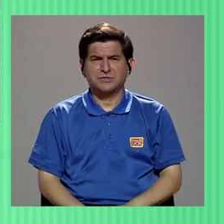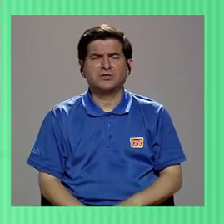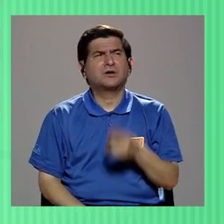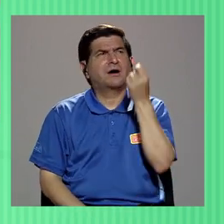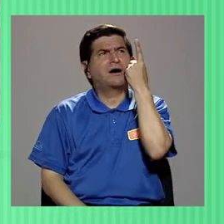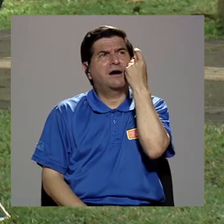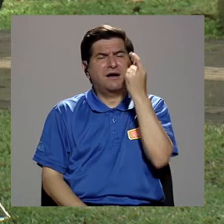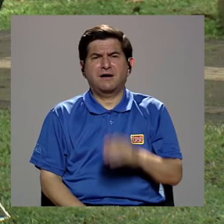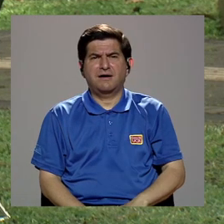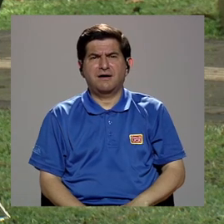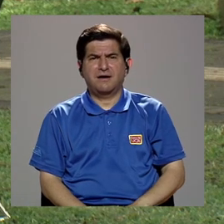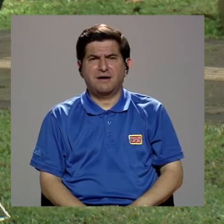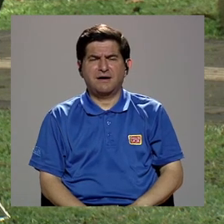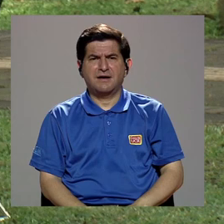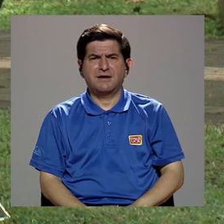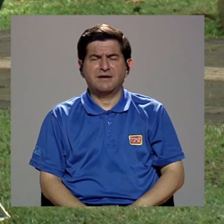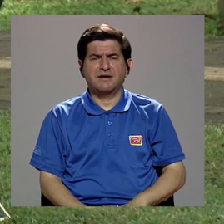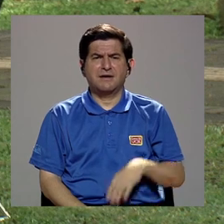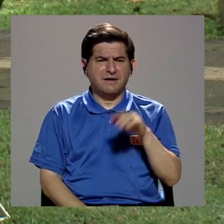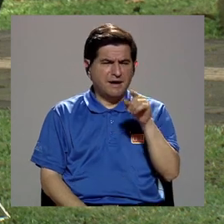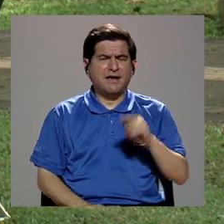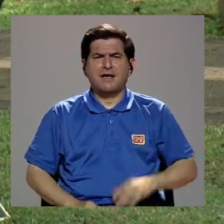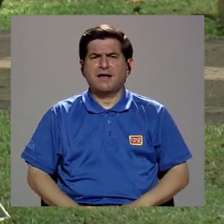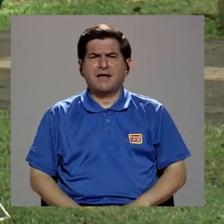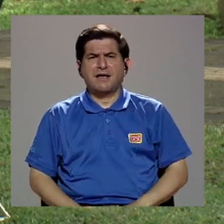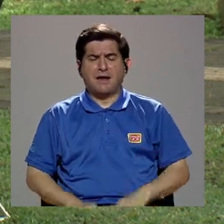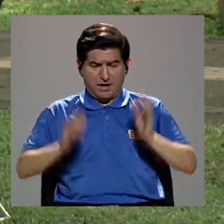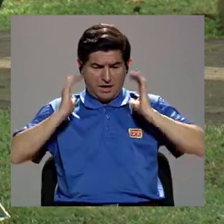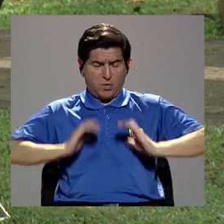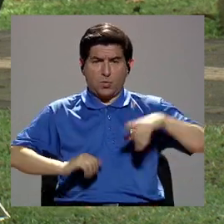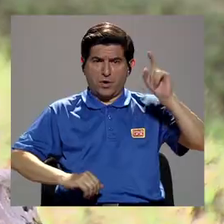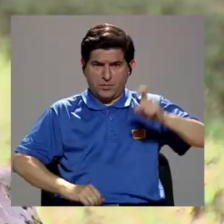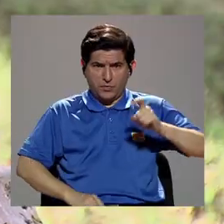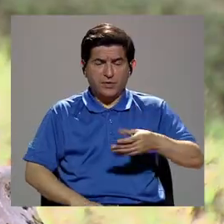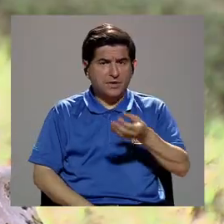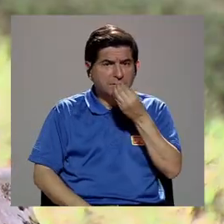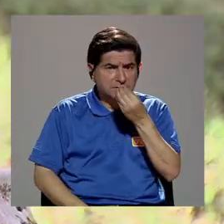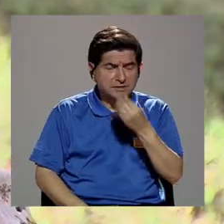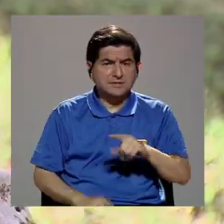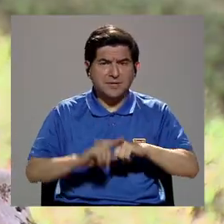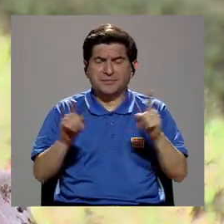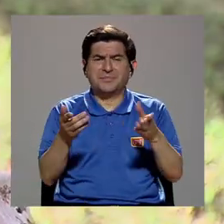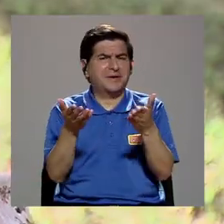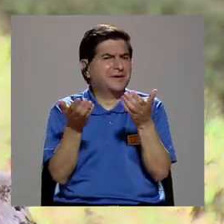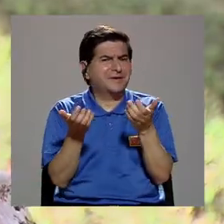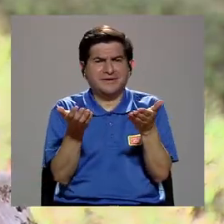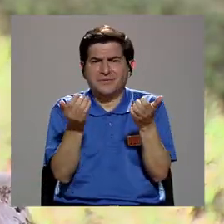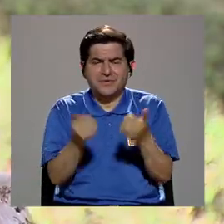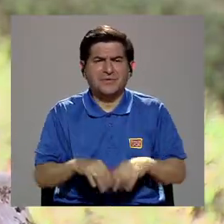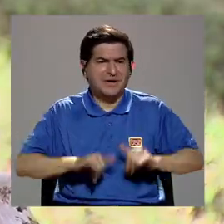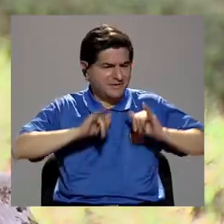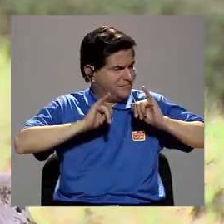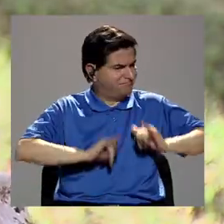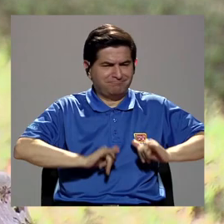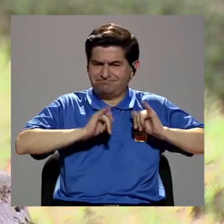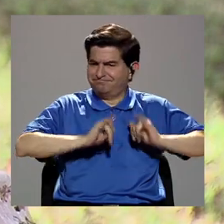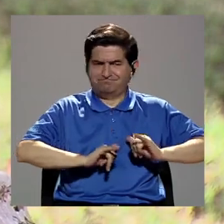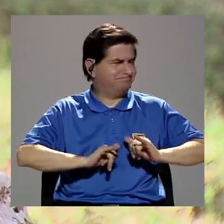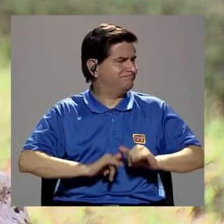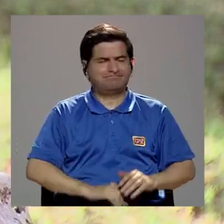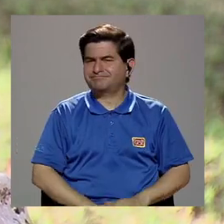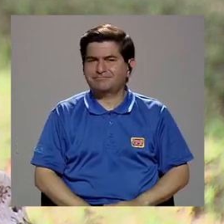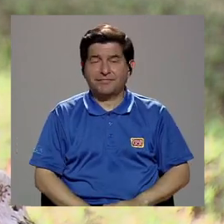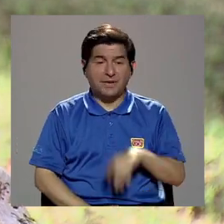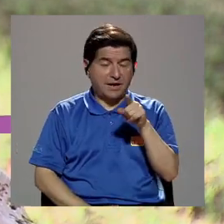que el organismo consume alimentos cada cierto tiempo, el organismo no va a querer guardarlos, sino que va